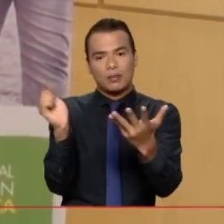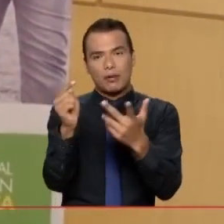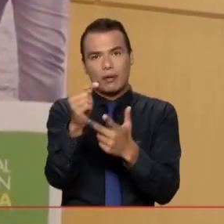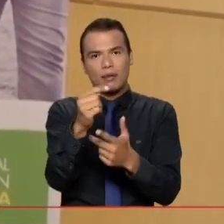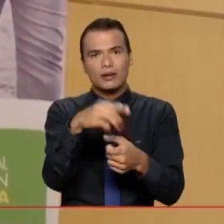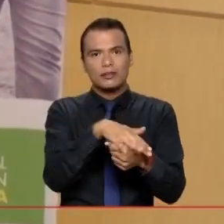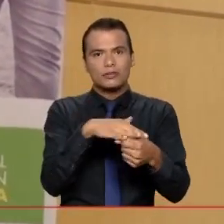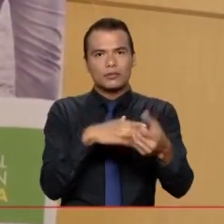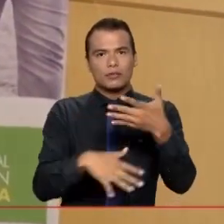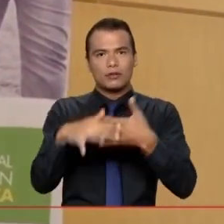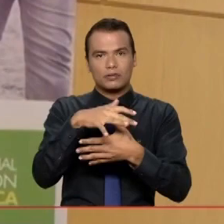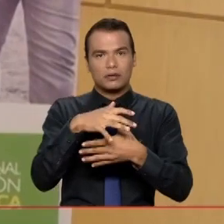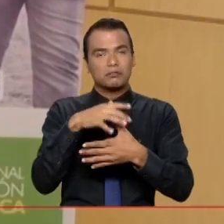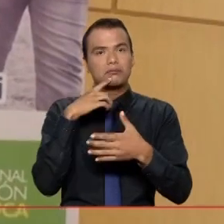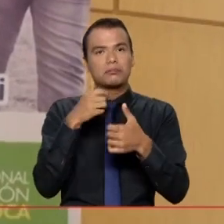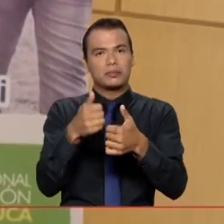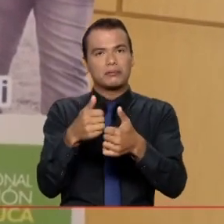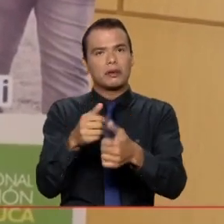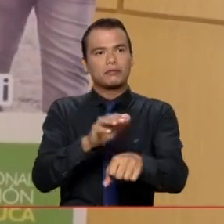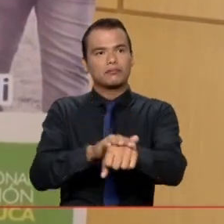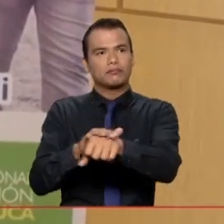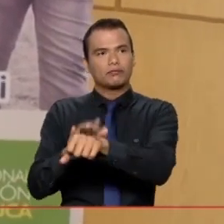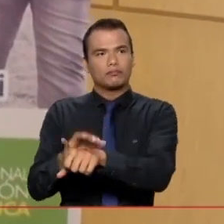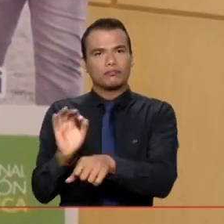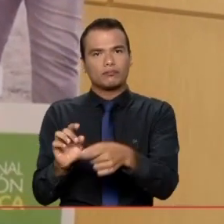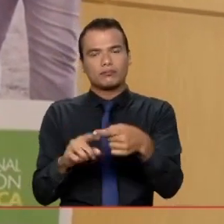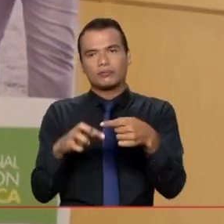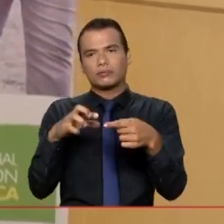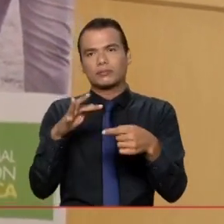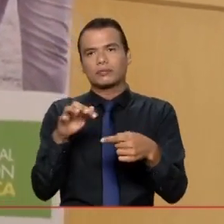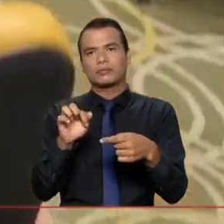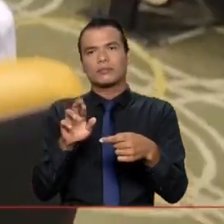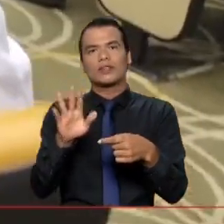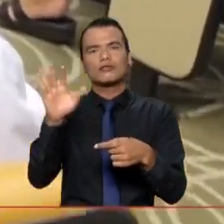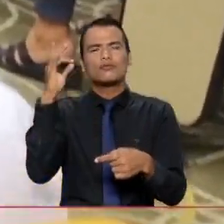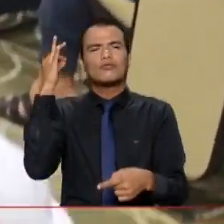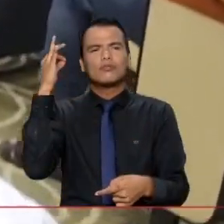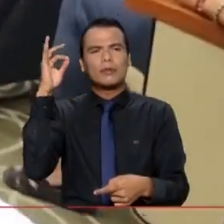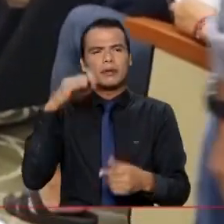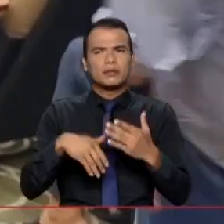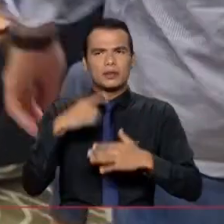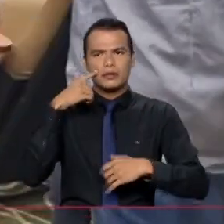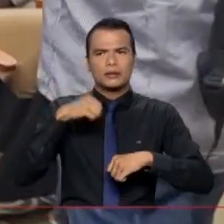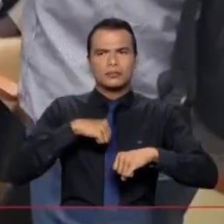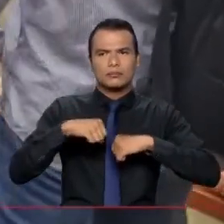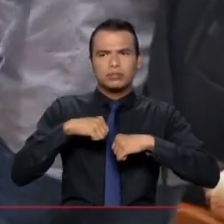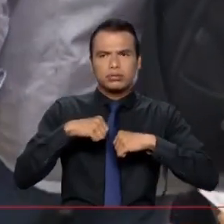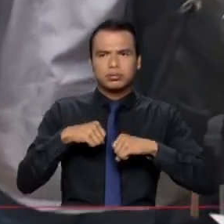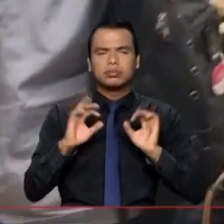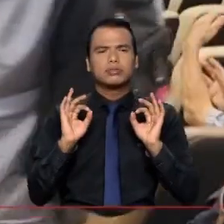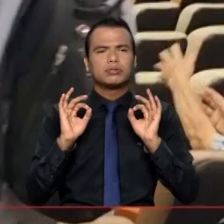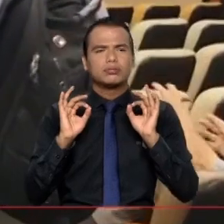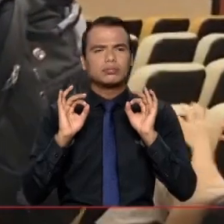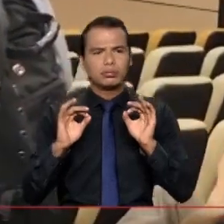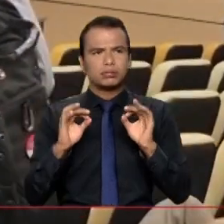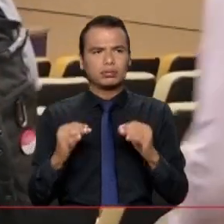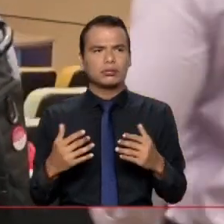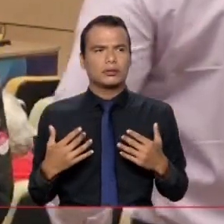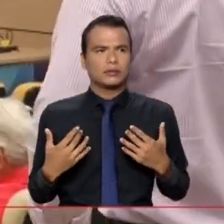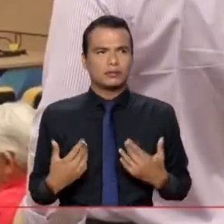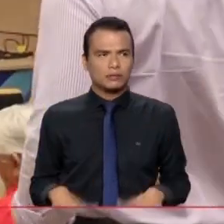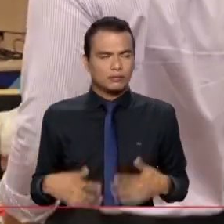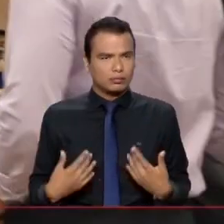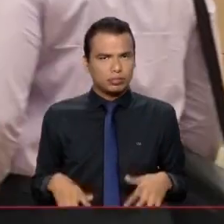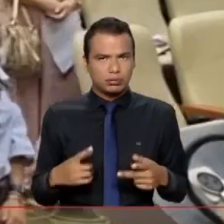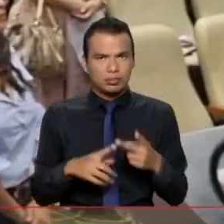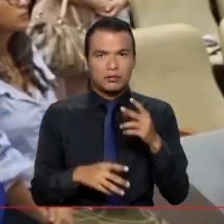priorizados de la comisión. Por ejemplo, arrancamos con la Petar de Palmira en el municipio a punto de Palmira, seguimos con el